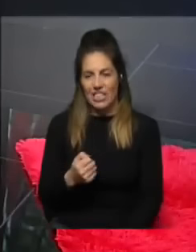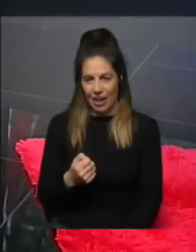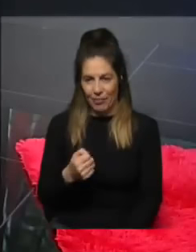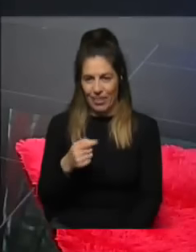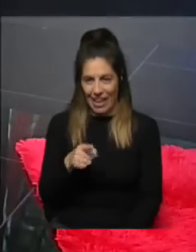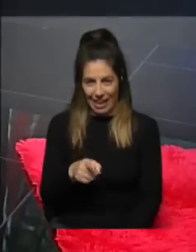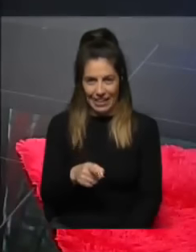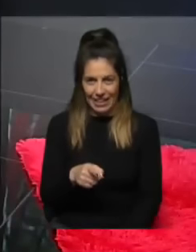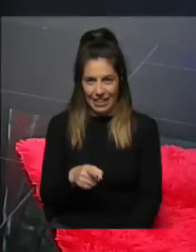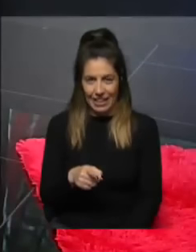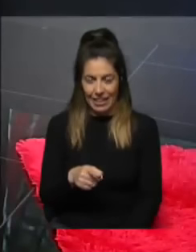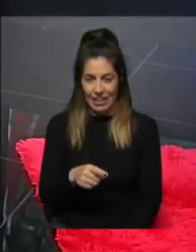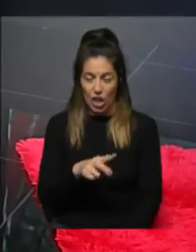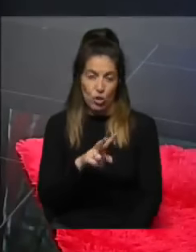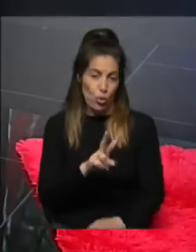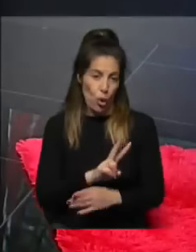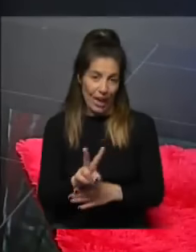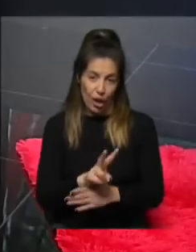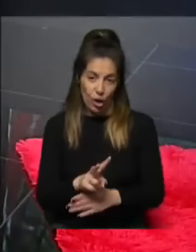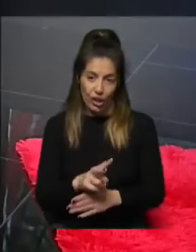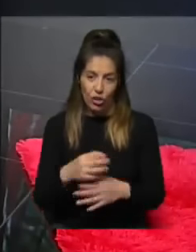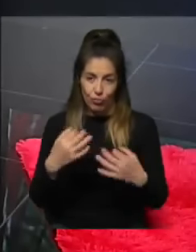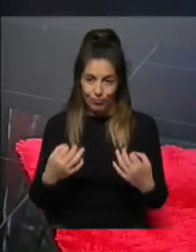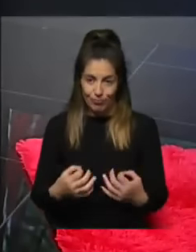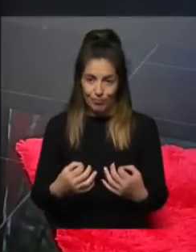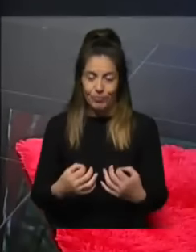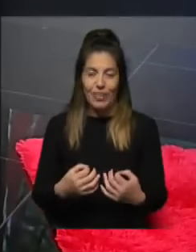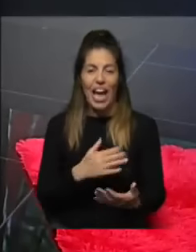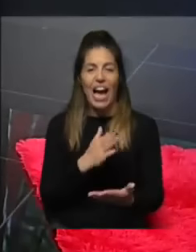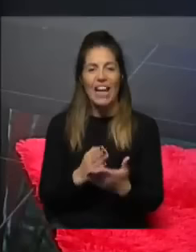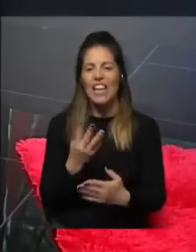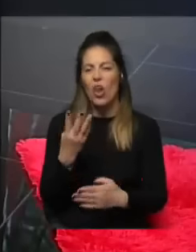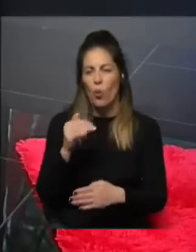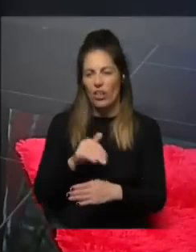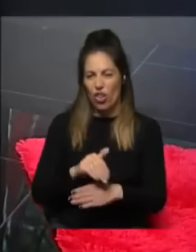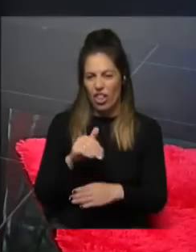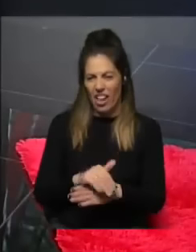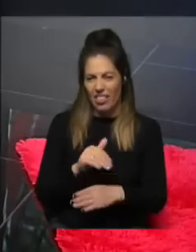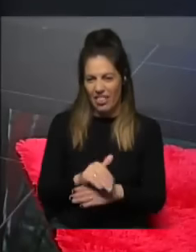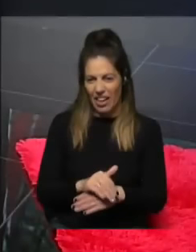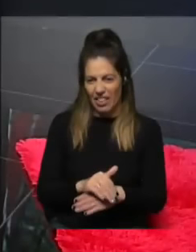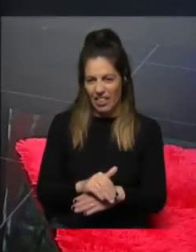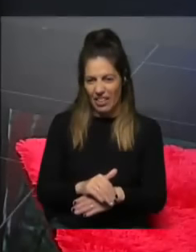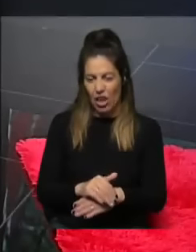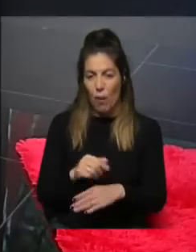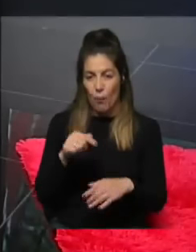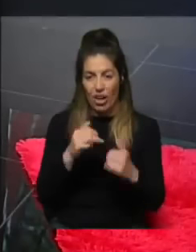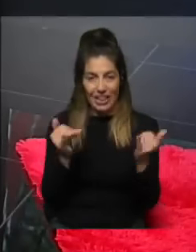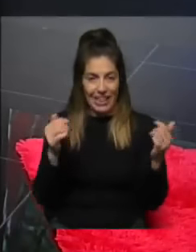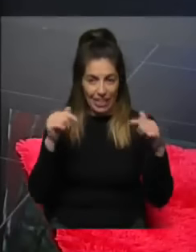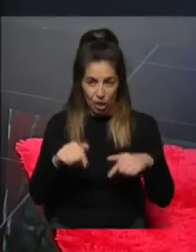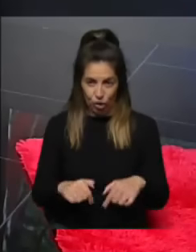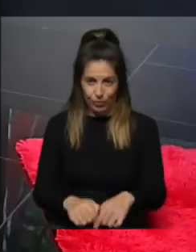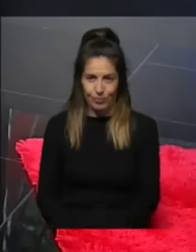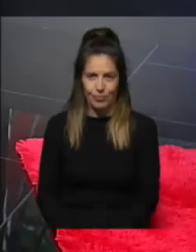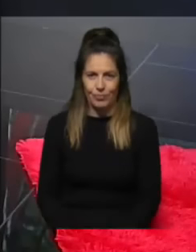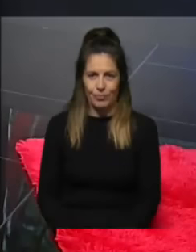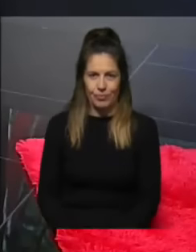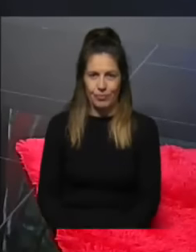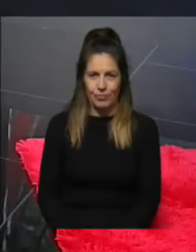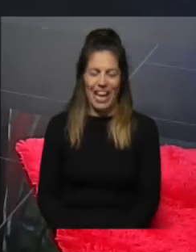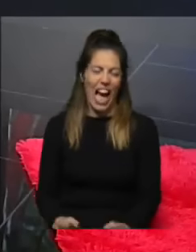toman su recorrido habitual. Esto va a ser un rato, más o menos hasta las 4 de la tarde, así que va a ser solo por el día de hoy. Ah, no